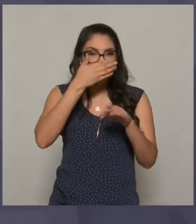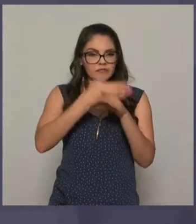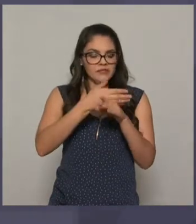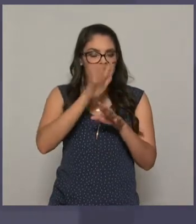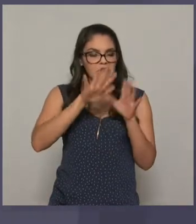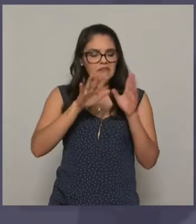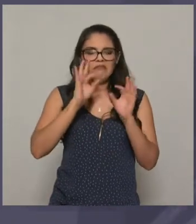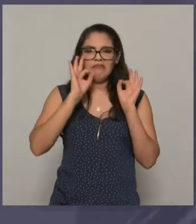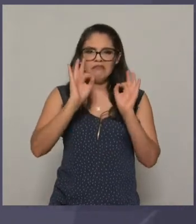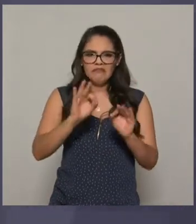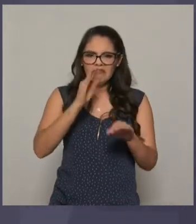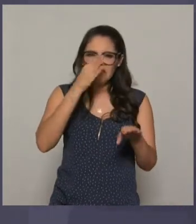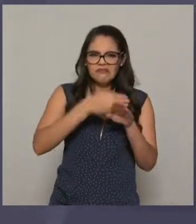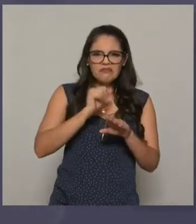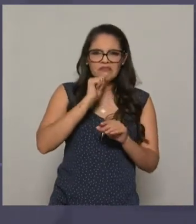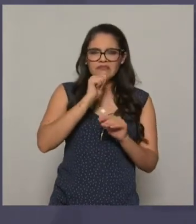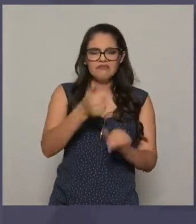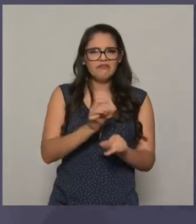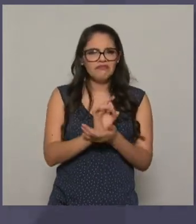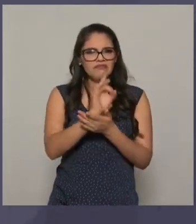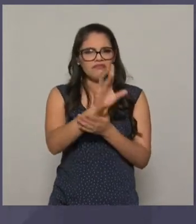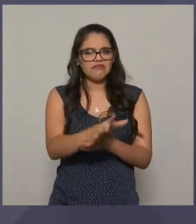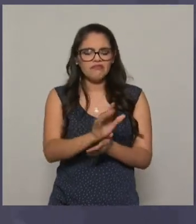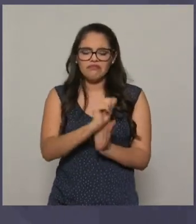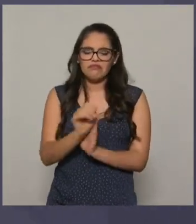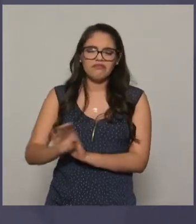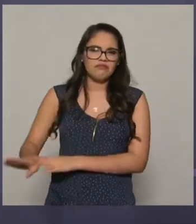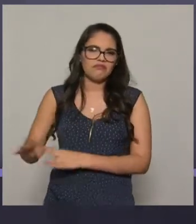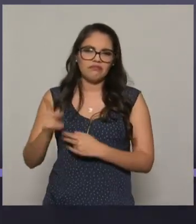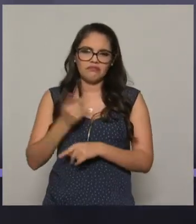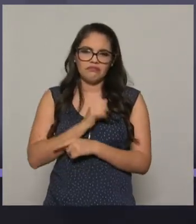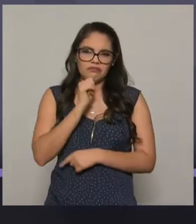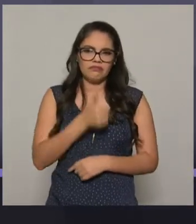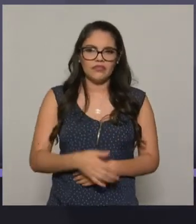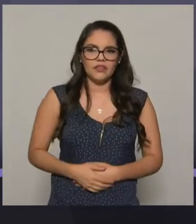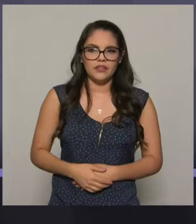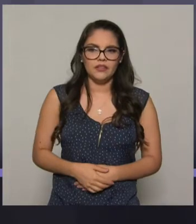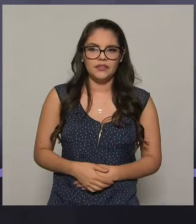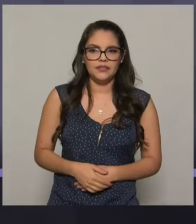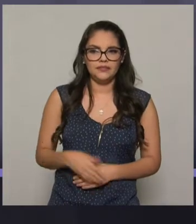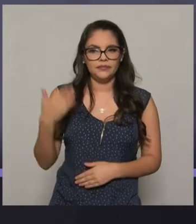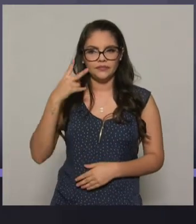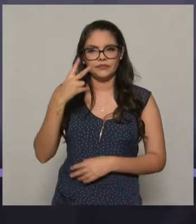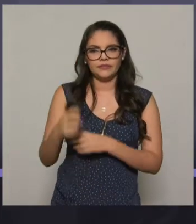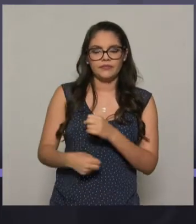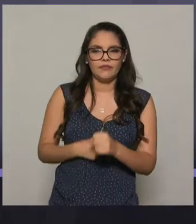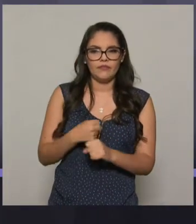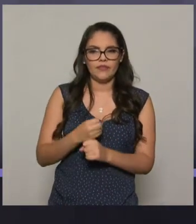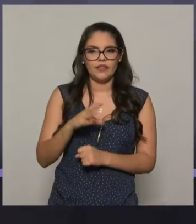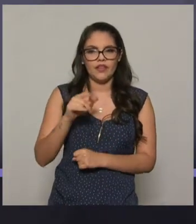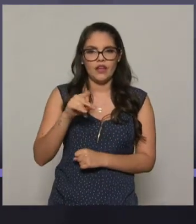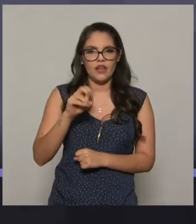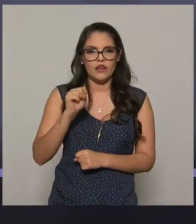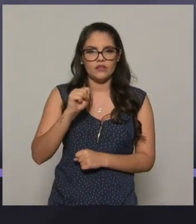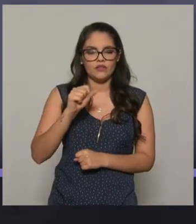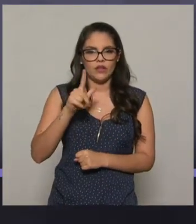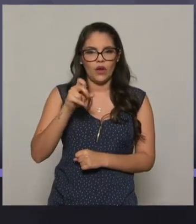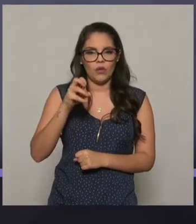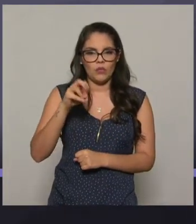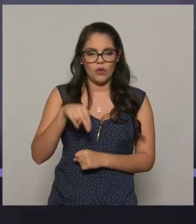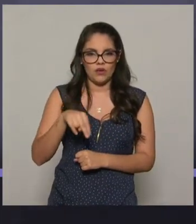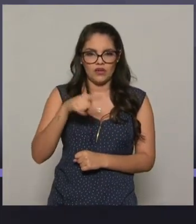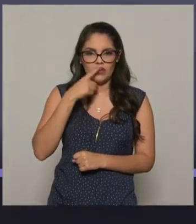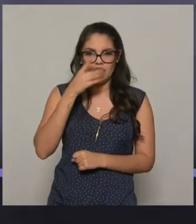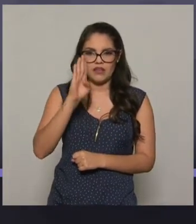fuera. No sé si tú recuerdes, doctor, a mis amigos que nos escuchan, de hace 2 años, este conductor Carlos Salomón Villuendas, el